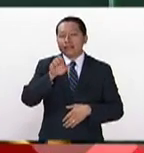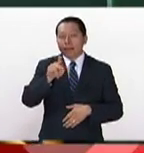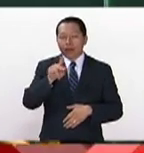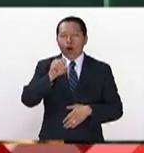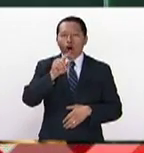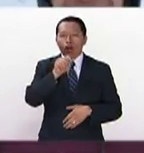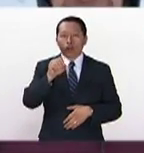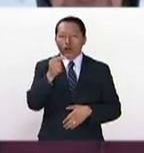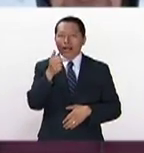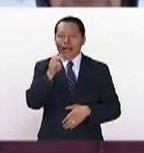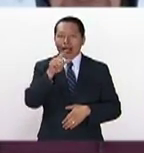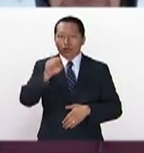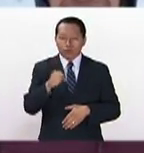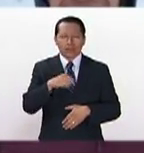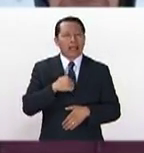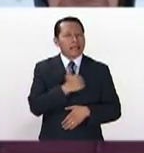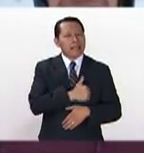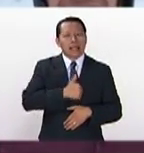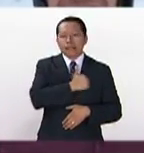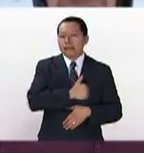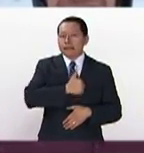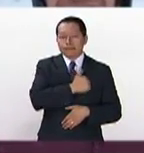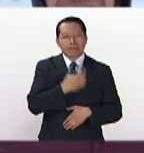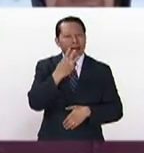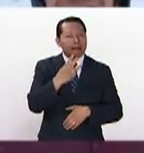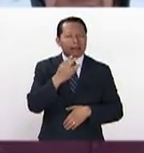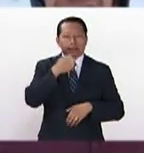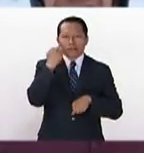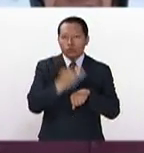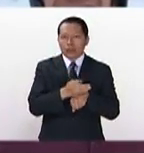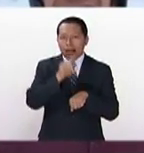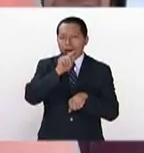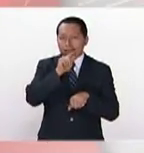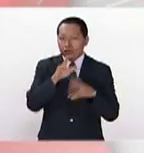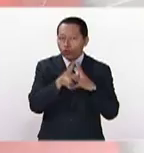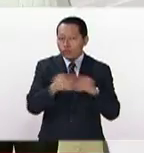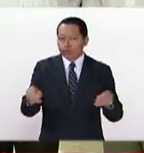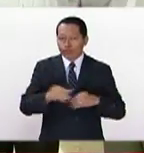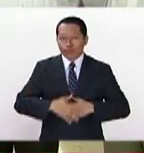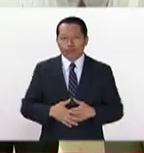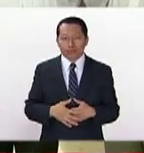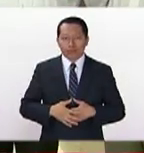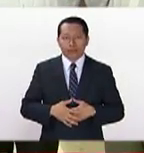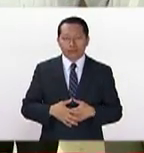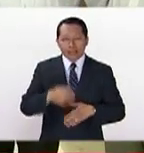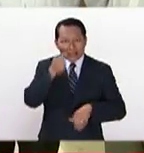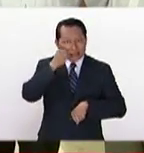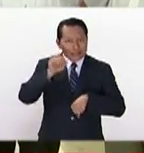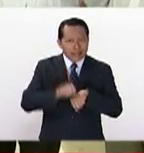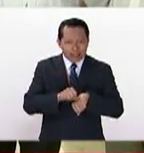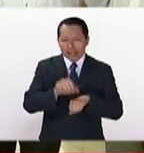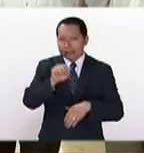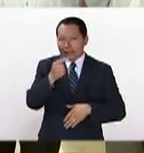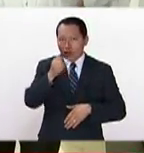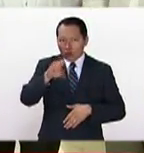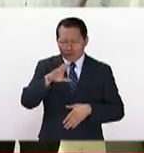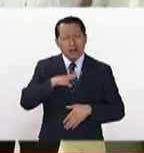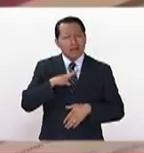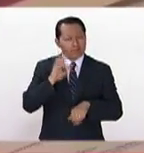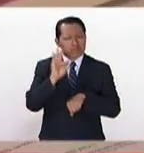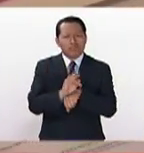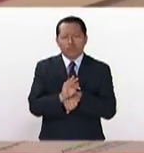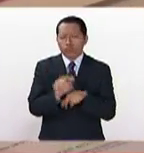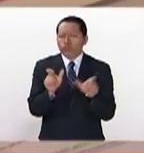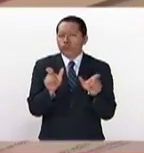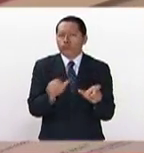Pública, Otto Granados, lamentó la desaparición de 3 estudiantes en Jalisco. La Secretaría de Gobernación garantiza la seguridad